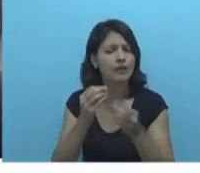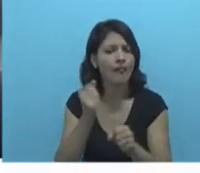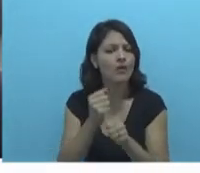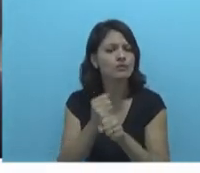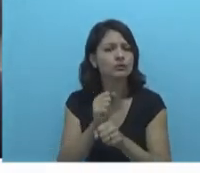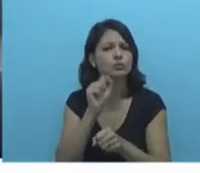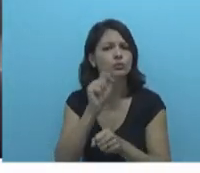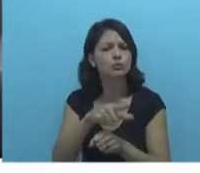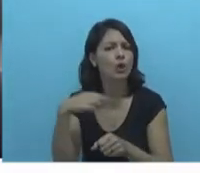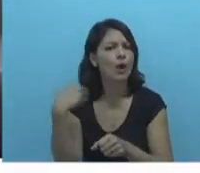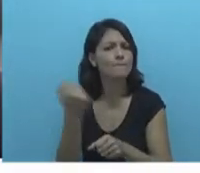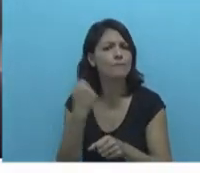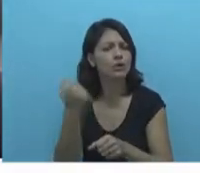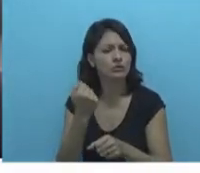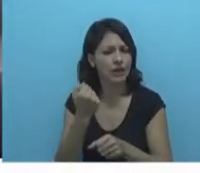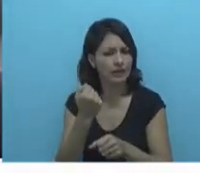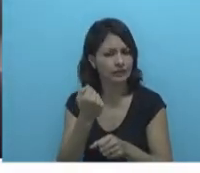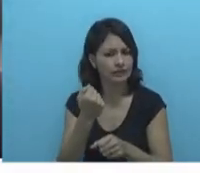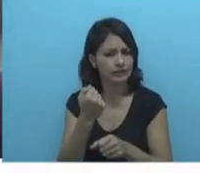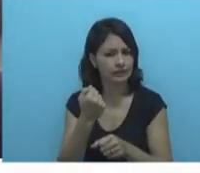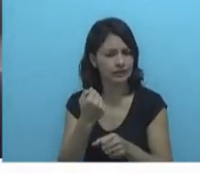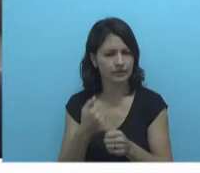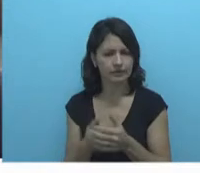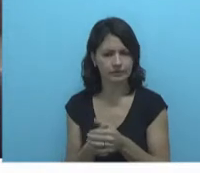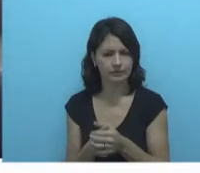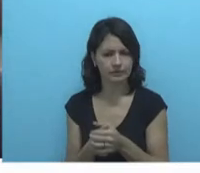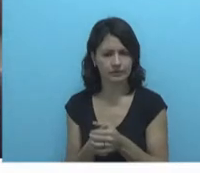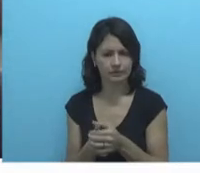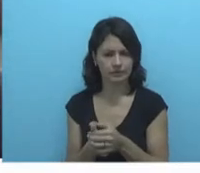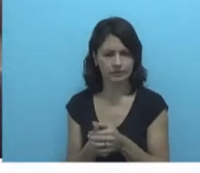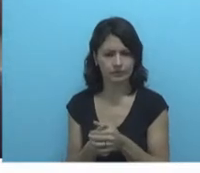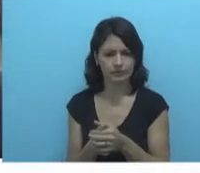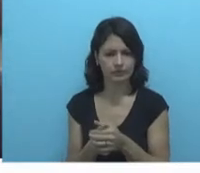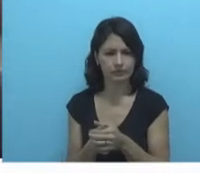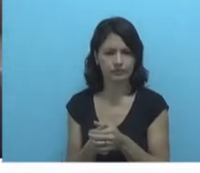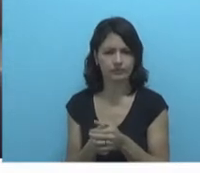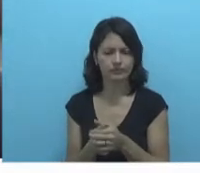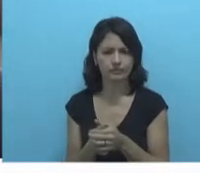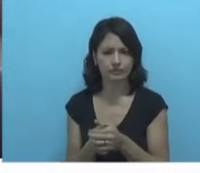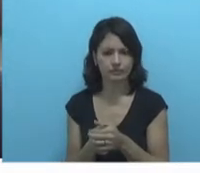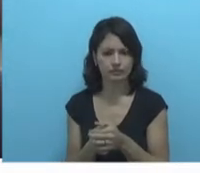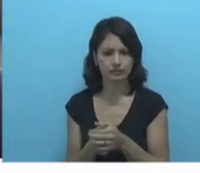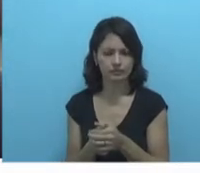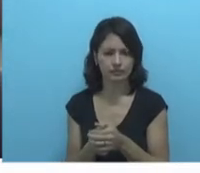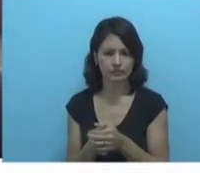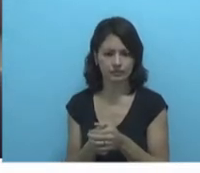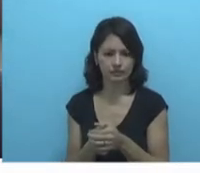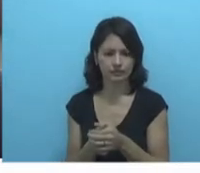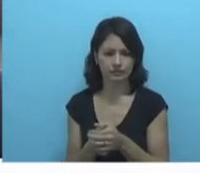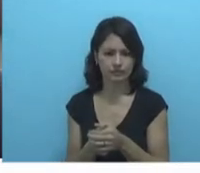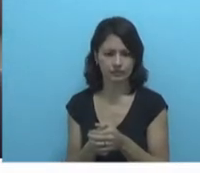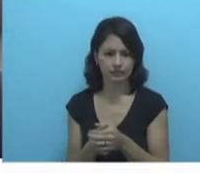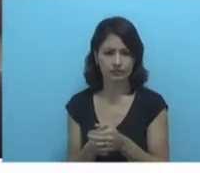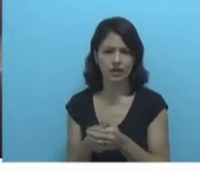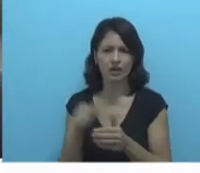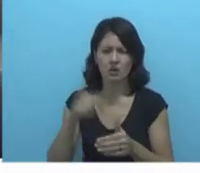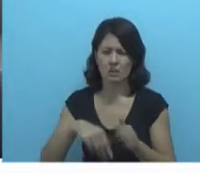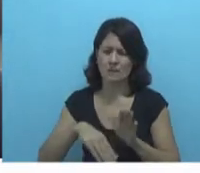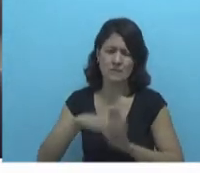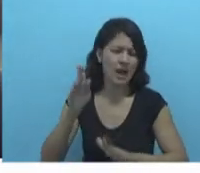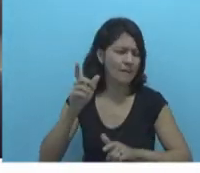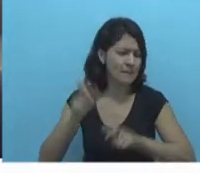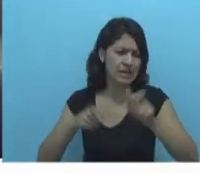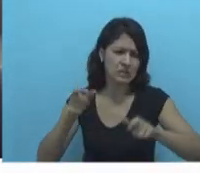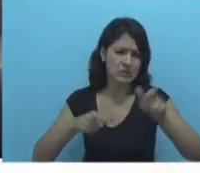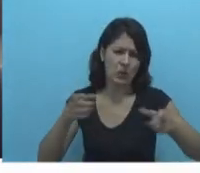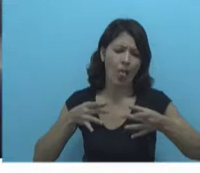a quienes hoy sufren las consecuencias del aumento del mayor índice de contagios y también del aumento de las muertes de